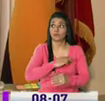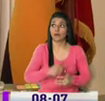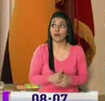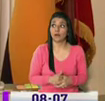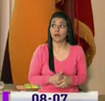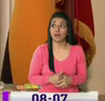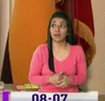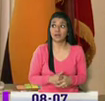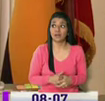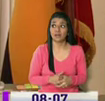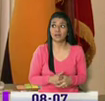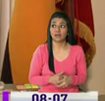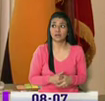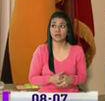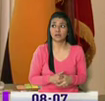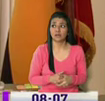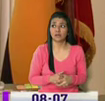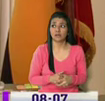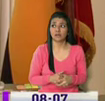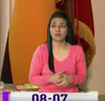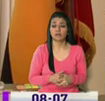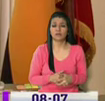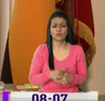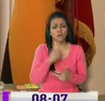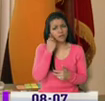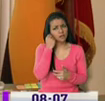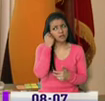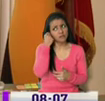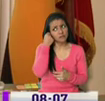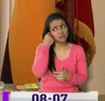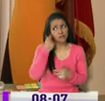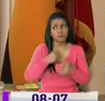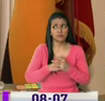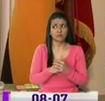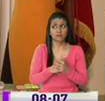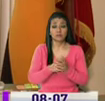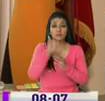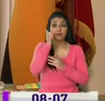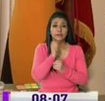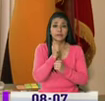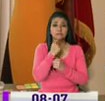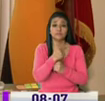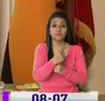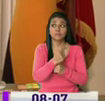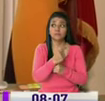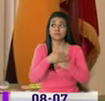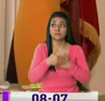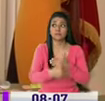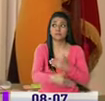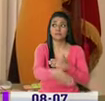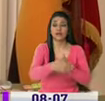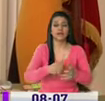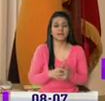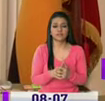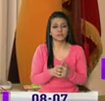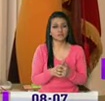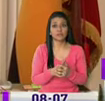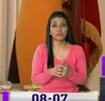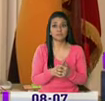332, en el artículo 5, el municipio tiene que cubrir el 100% de los costos por disposición de residuos a